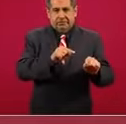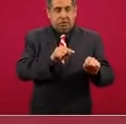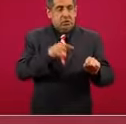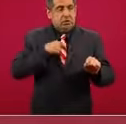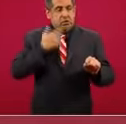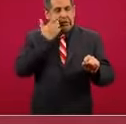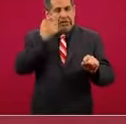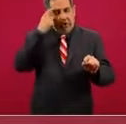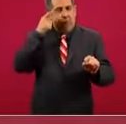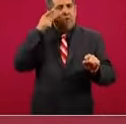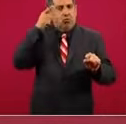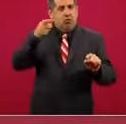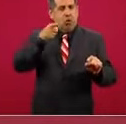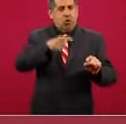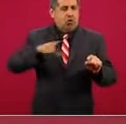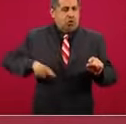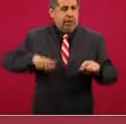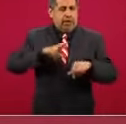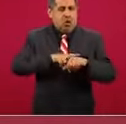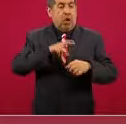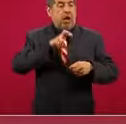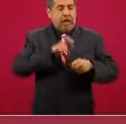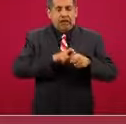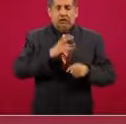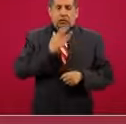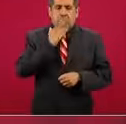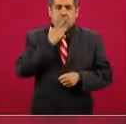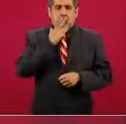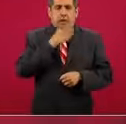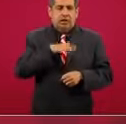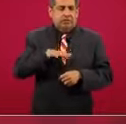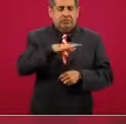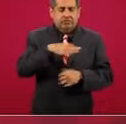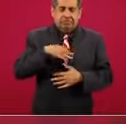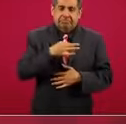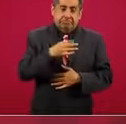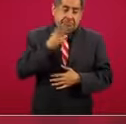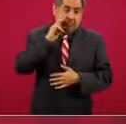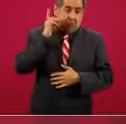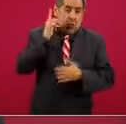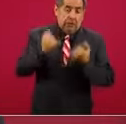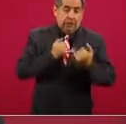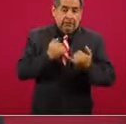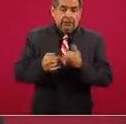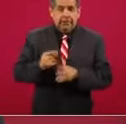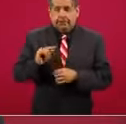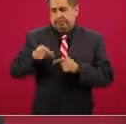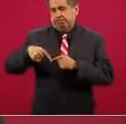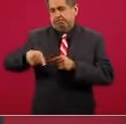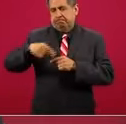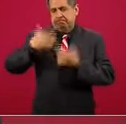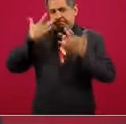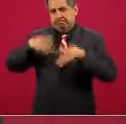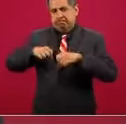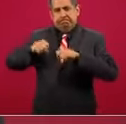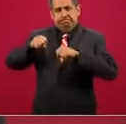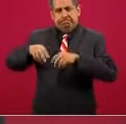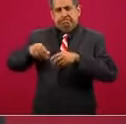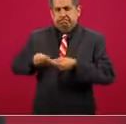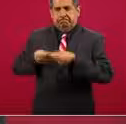buscar la gubernatura del estado, consecuentemente presentar mi renuncia a